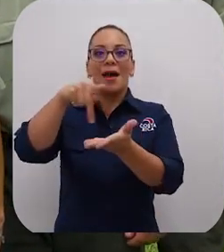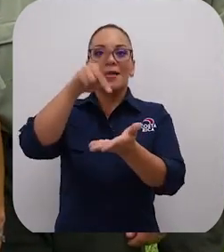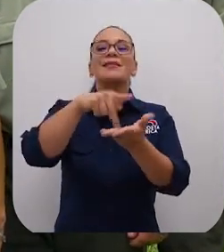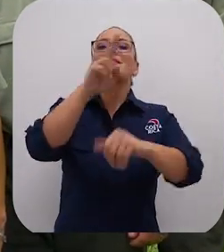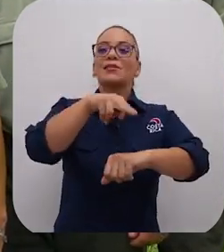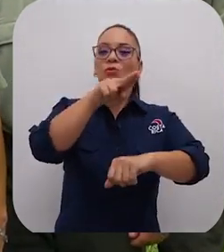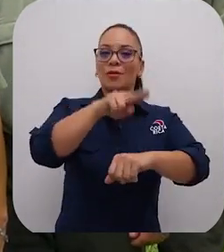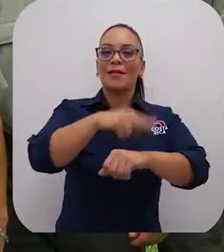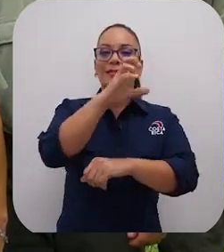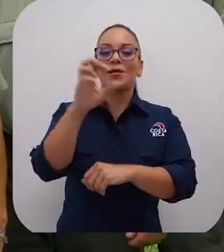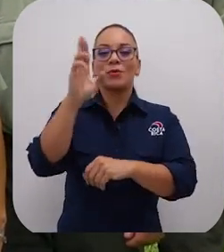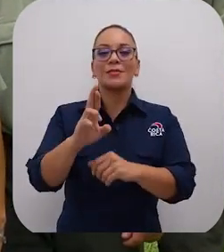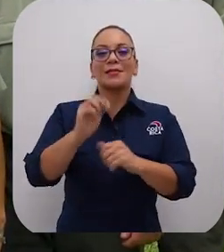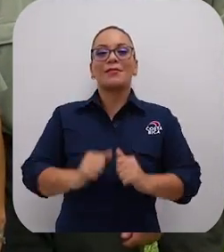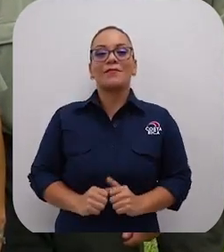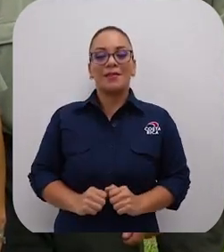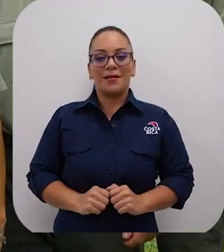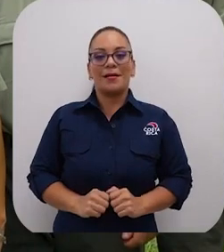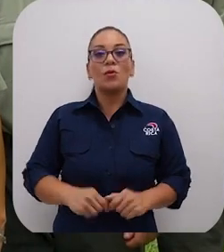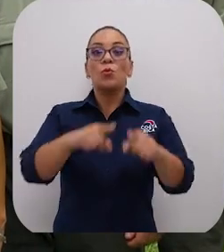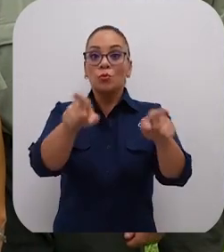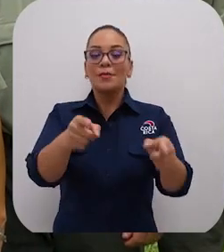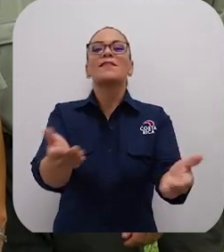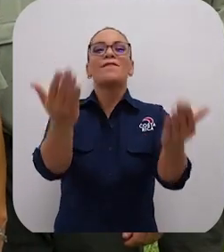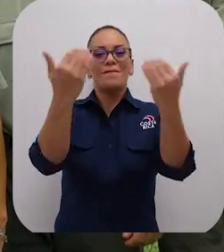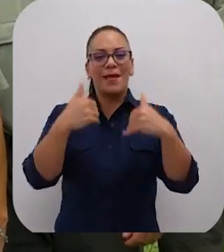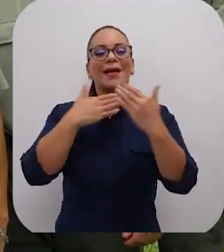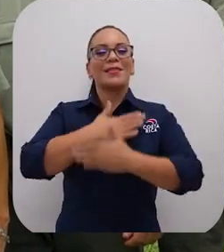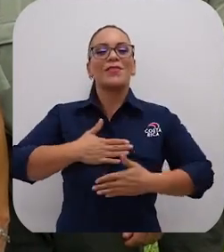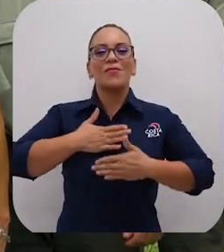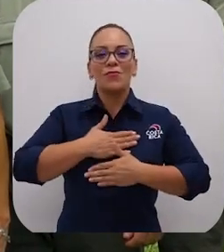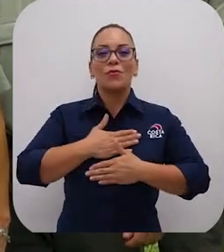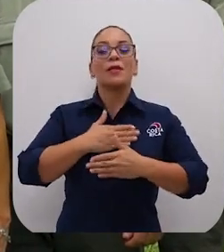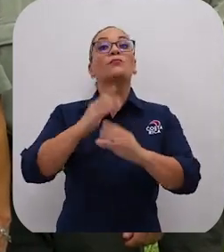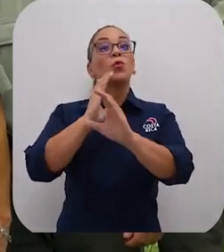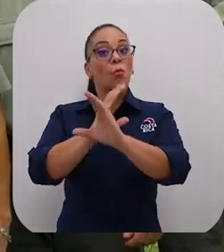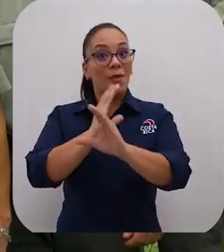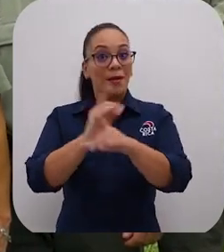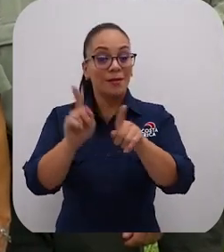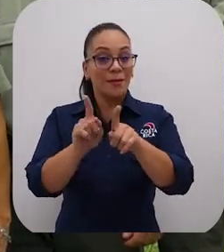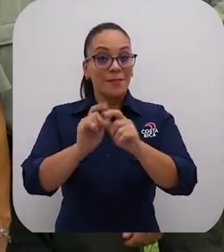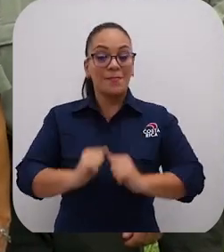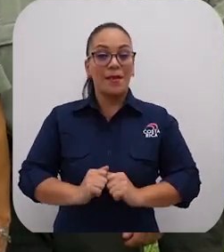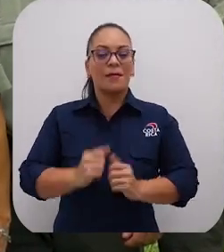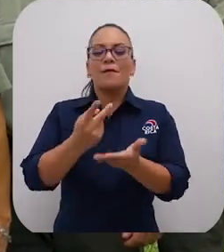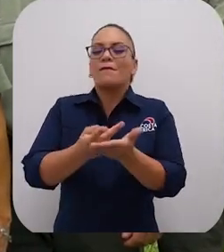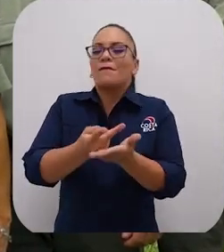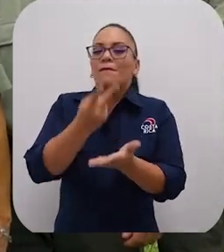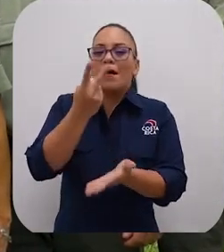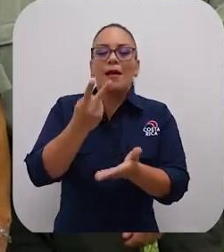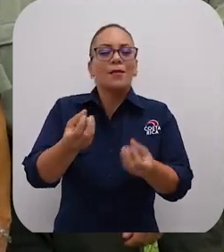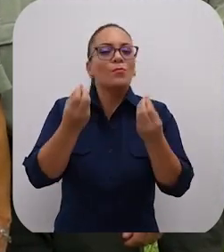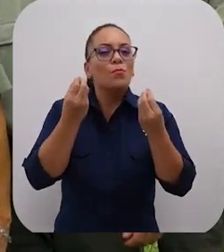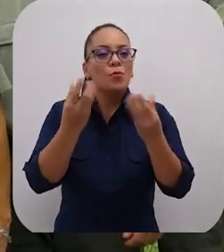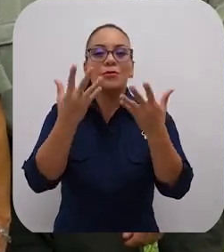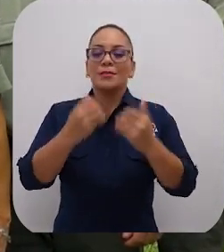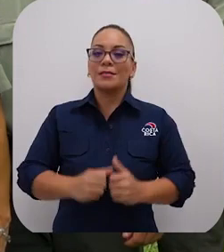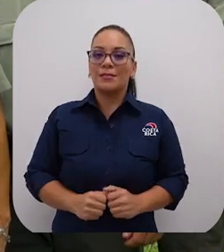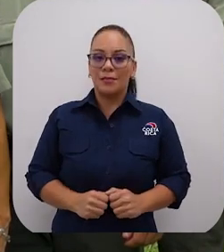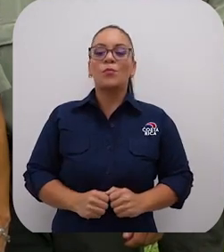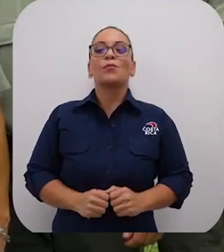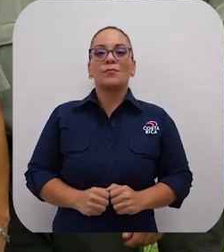tesoros, los parques nacionales de Costa Rica. Venga, disfrútelos y cuídelos, porque